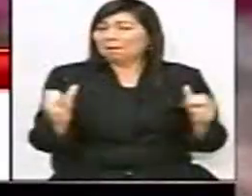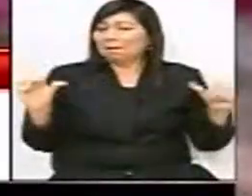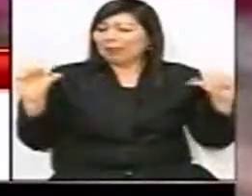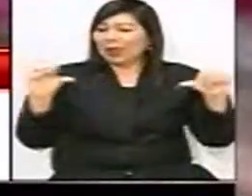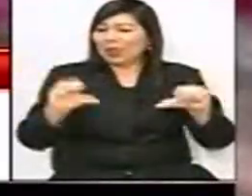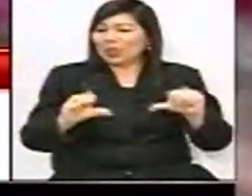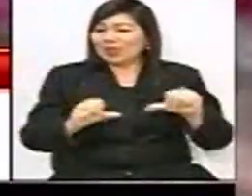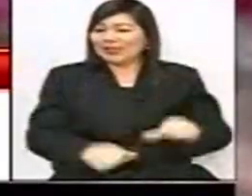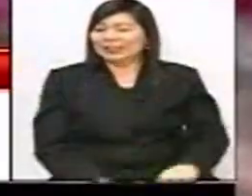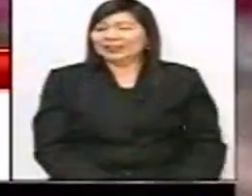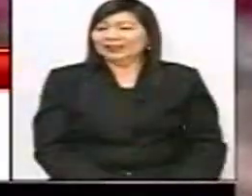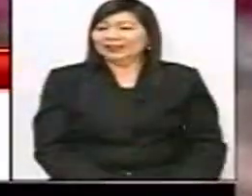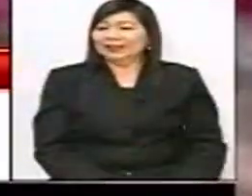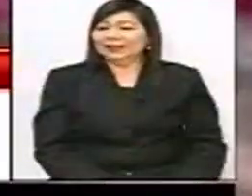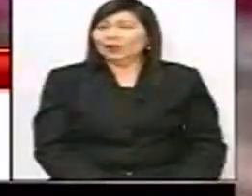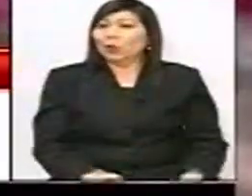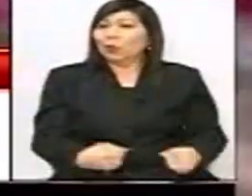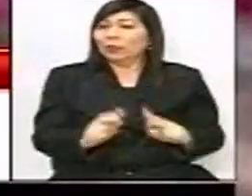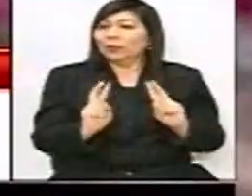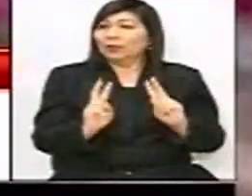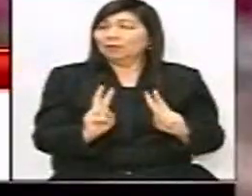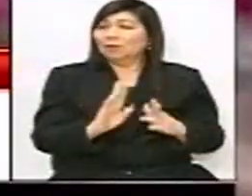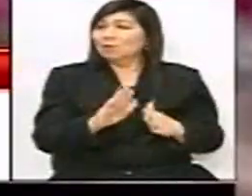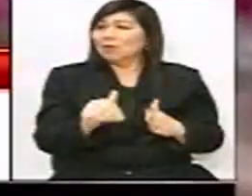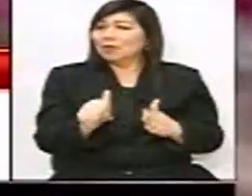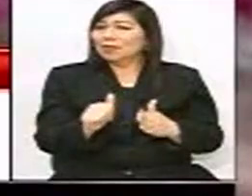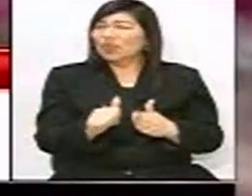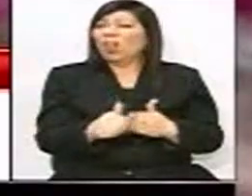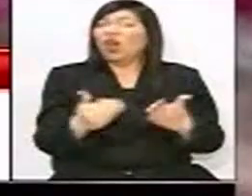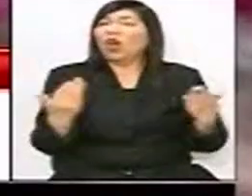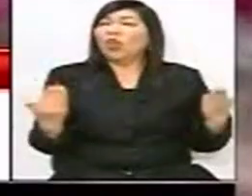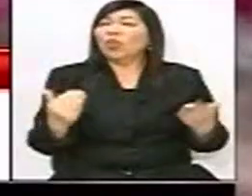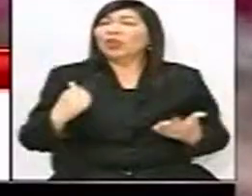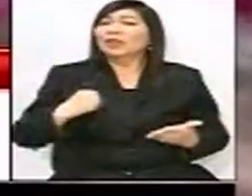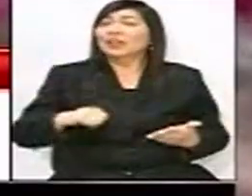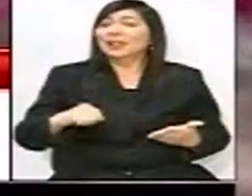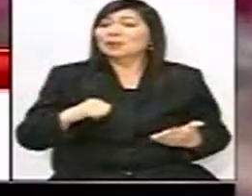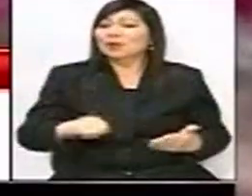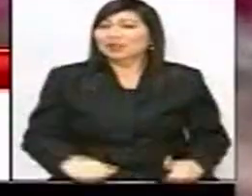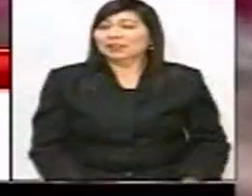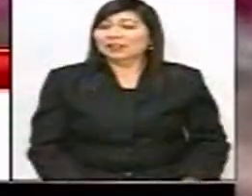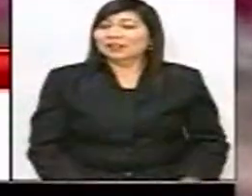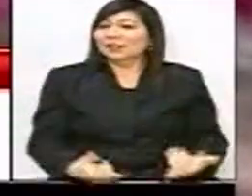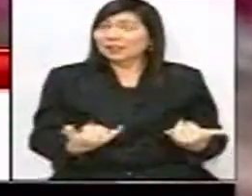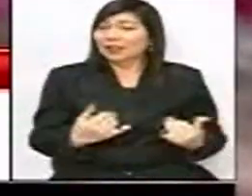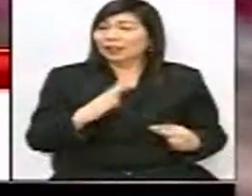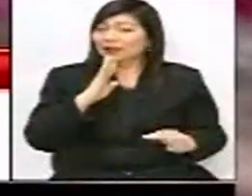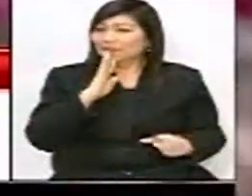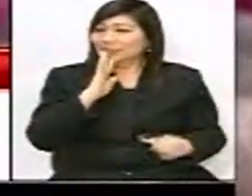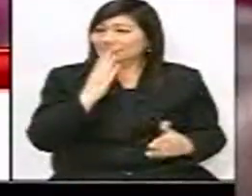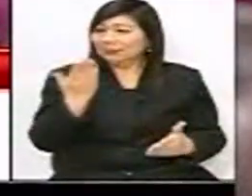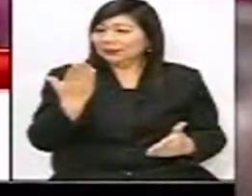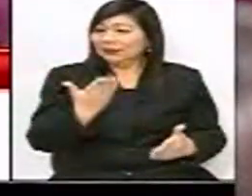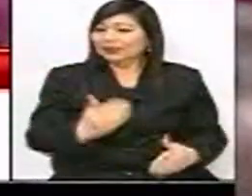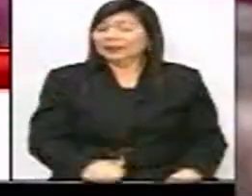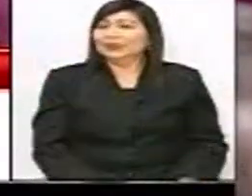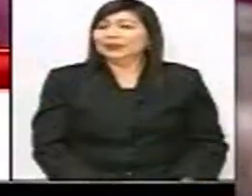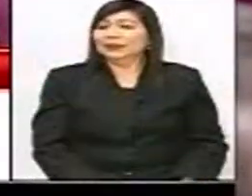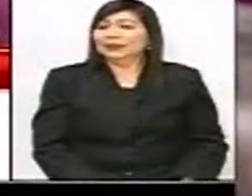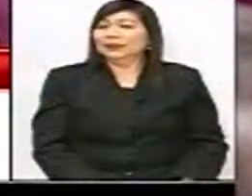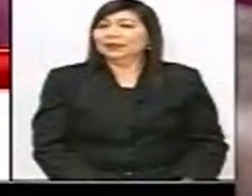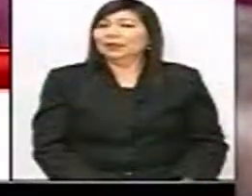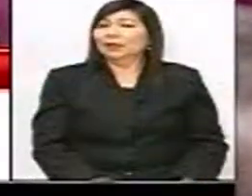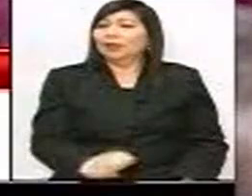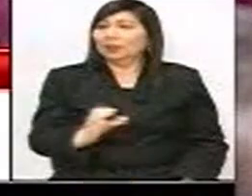todavía. Y entonces cuando vemos todo eso decimos, ¿dónde está la municipalidad? Y aquí hay un comunicado, presidente,